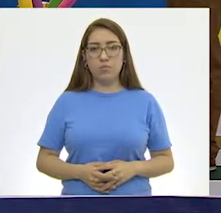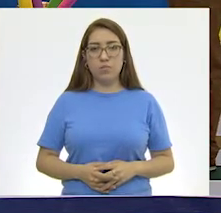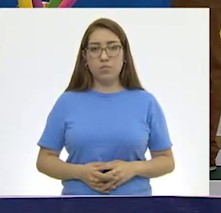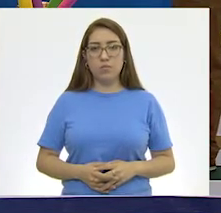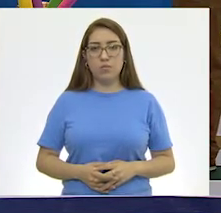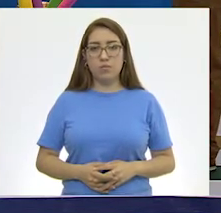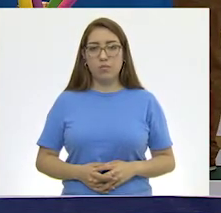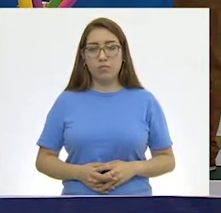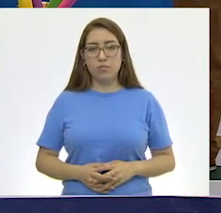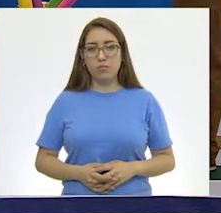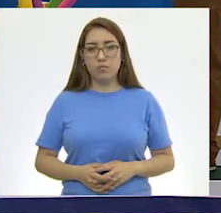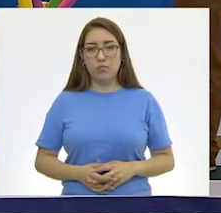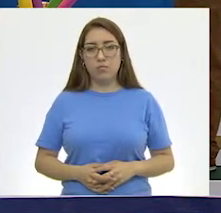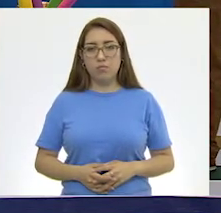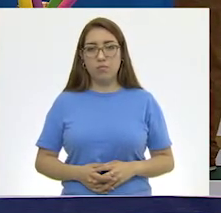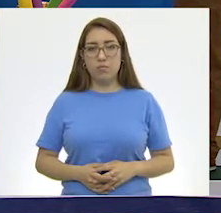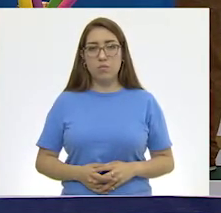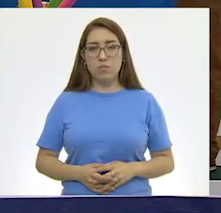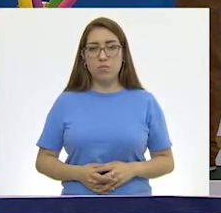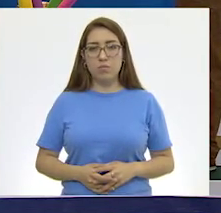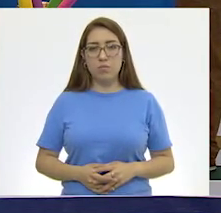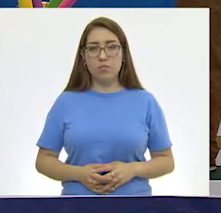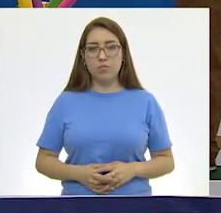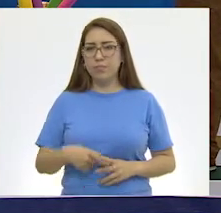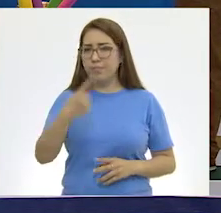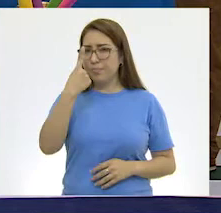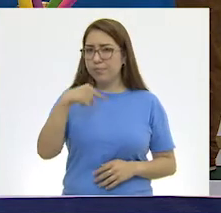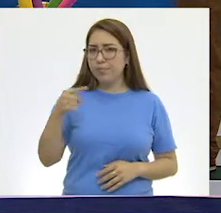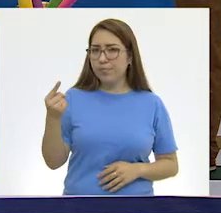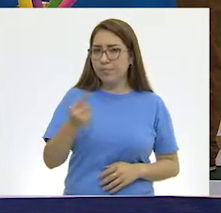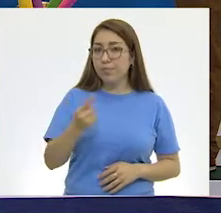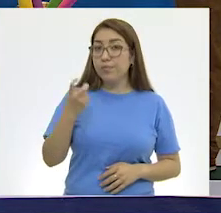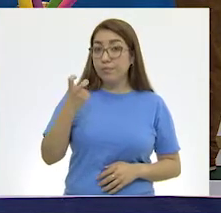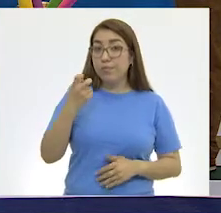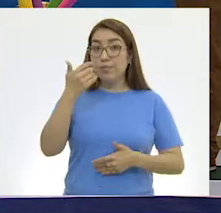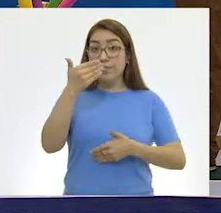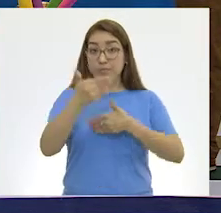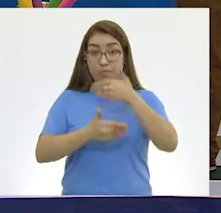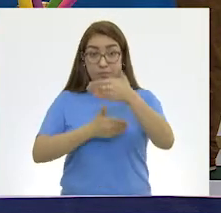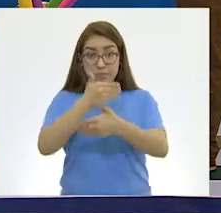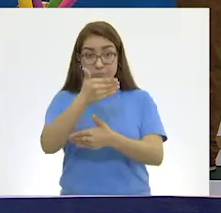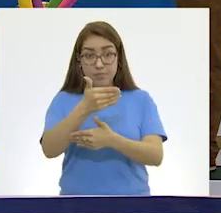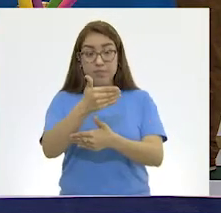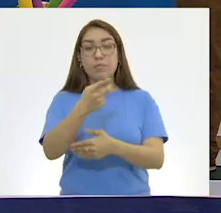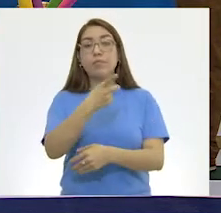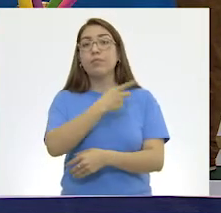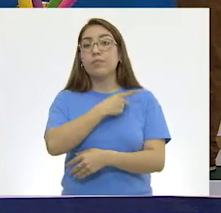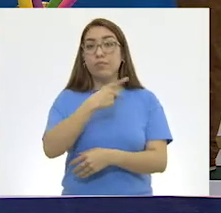aquí nos vamos a usar una quinta. Para que se dé este proceso es necesaria